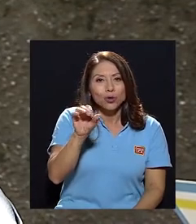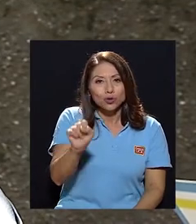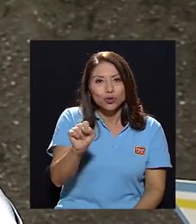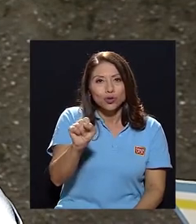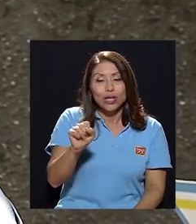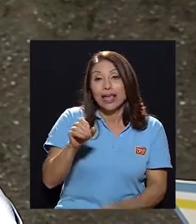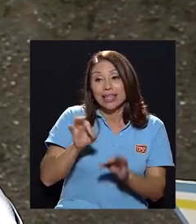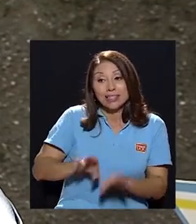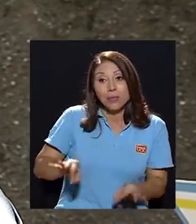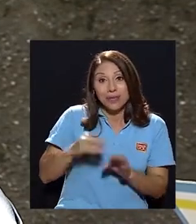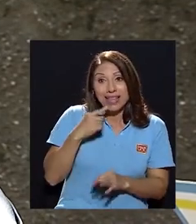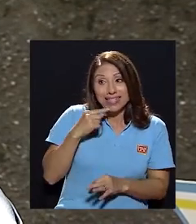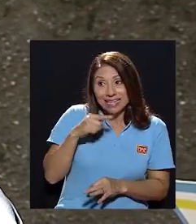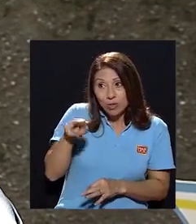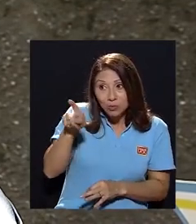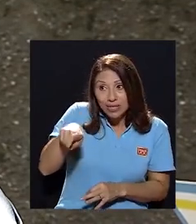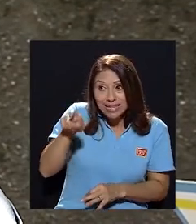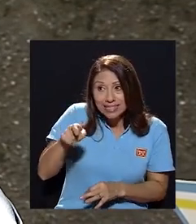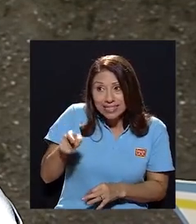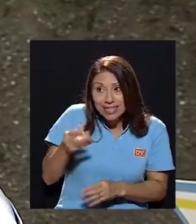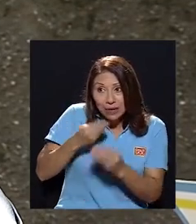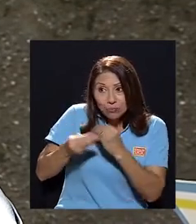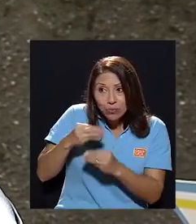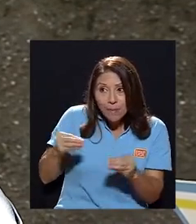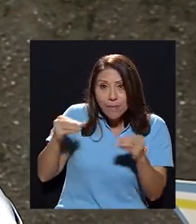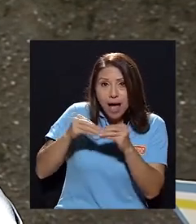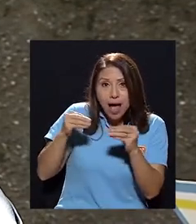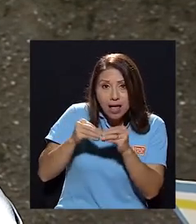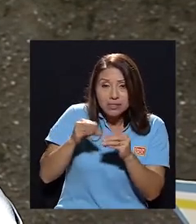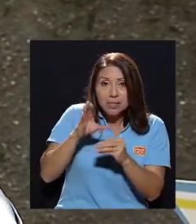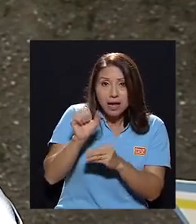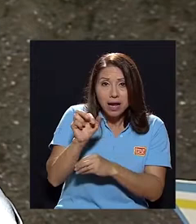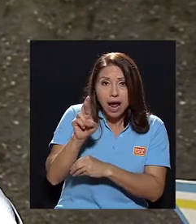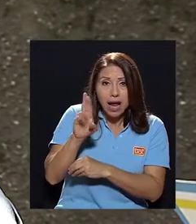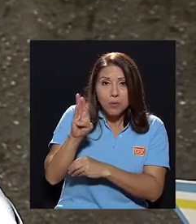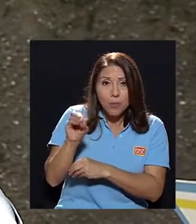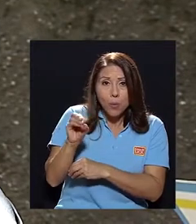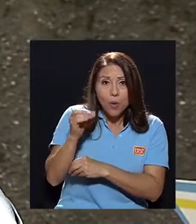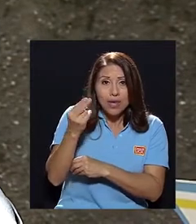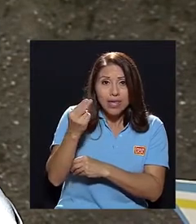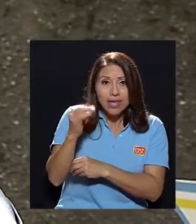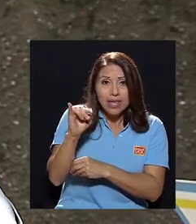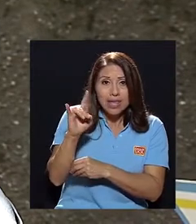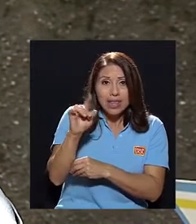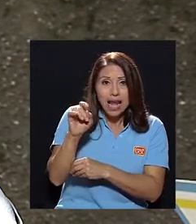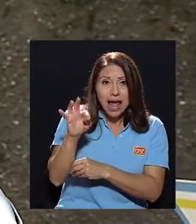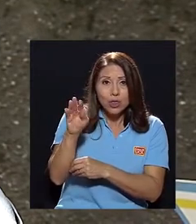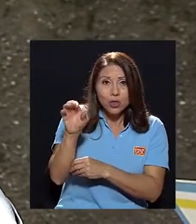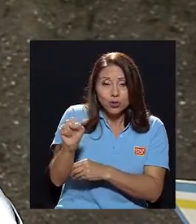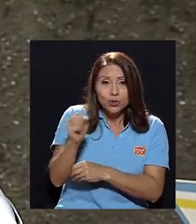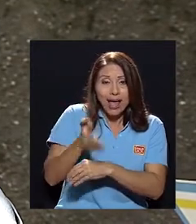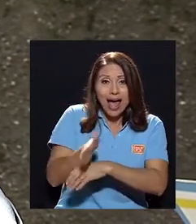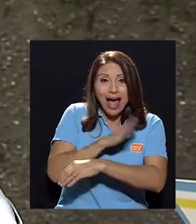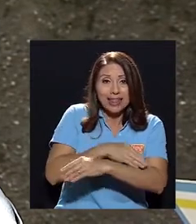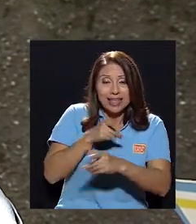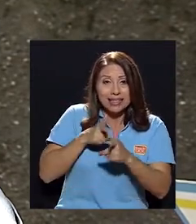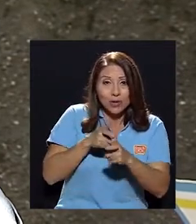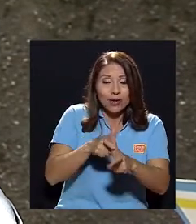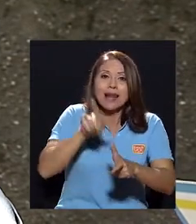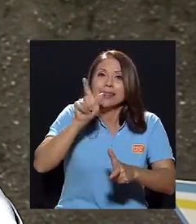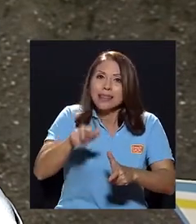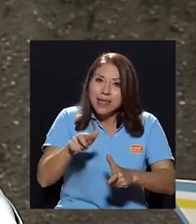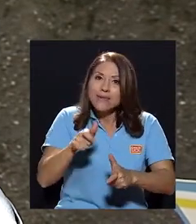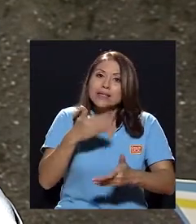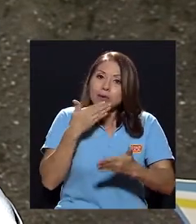necesita aumentar carbohidrato los días antes de correr, uno o varios días antes de correr, tienen que ser, ojalá, carbohidratos que sean nutritivos, que